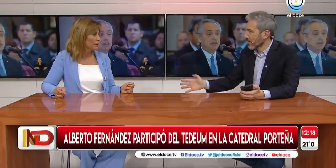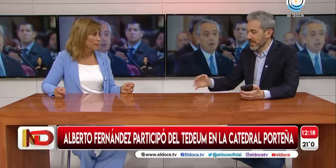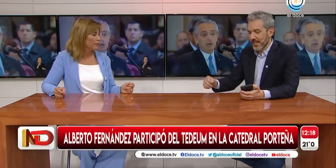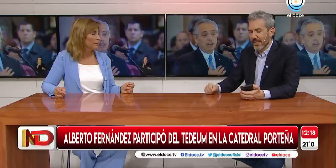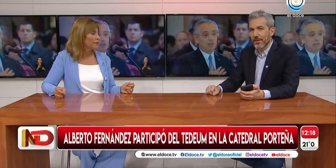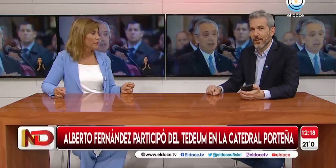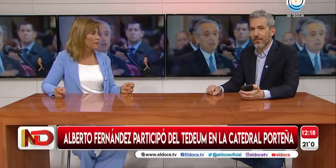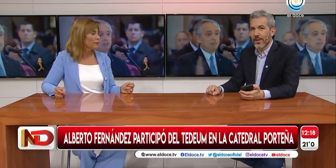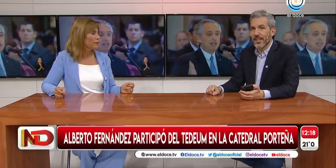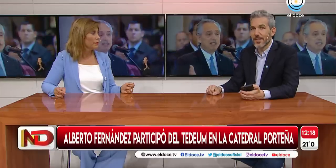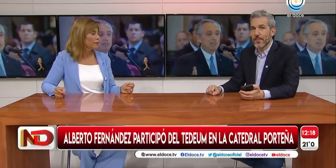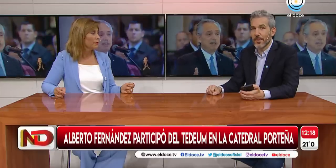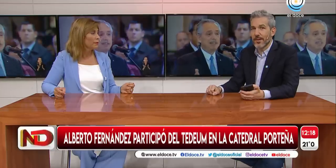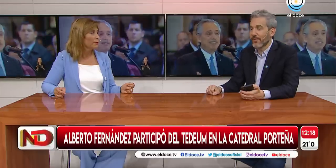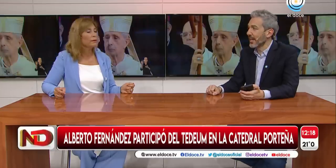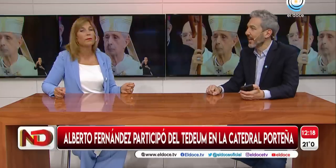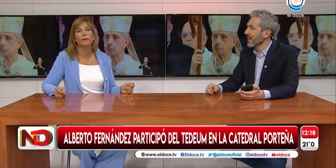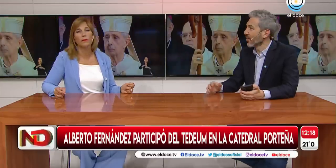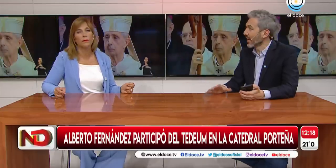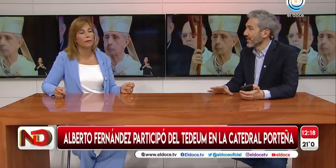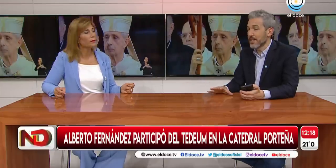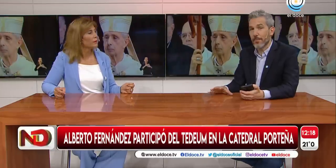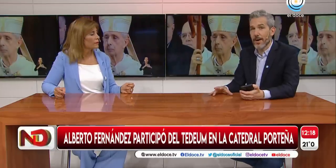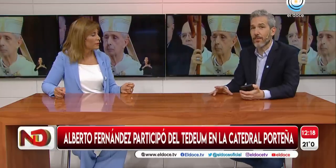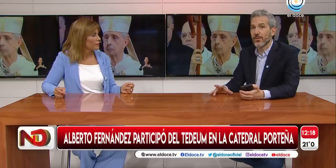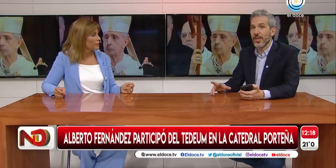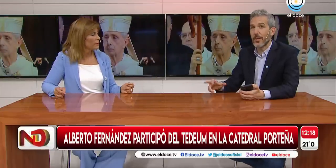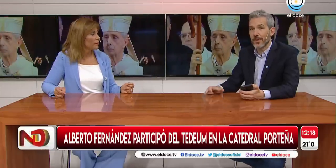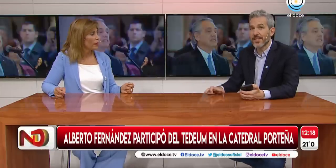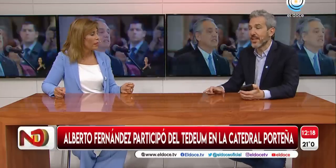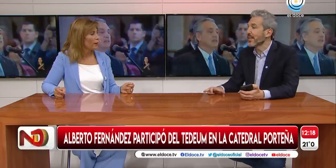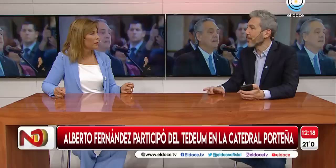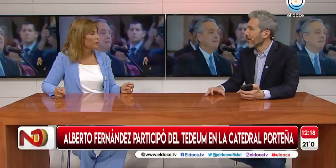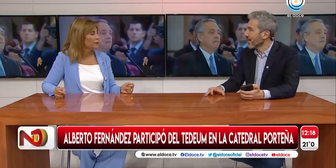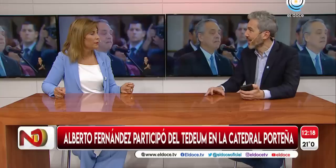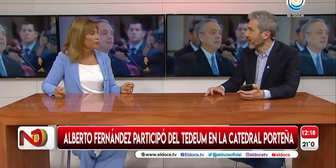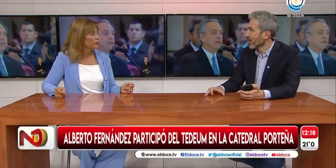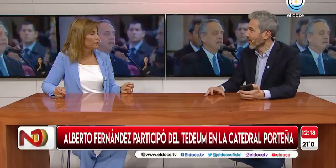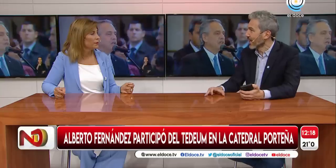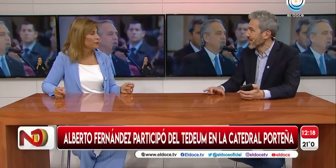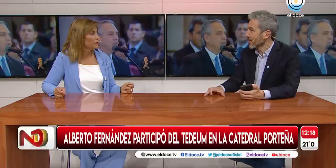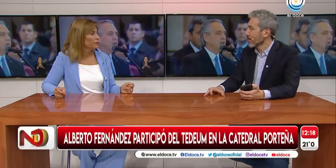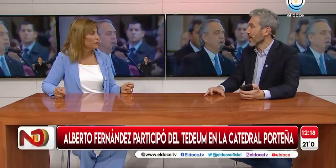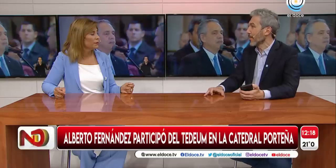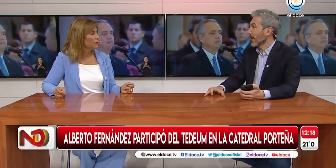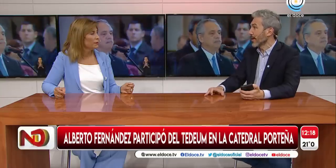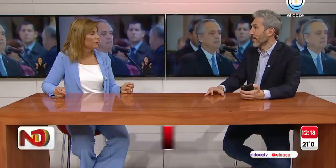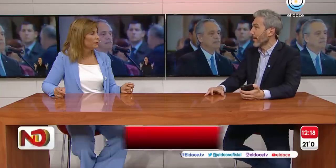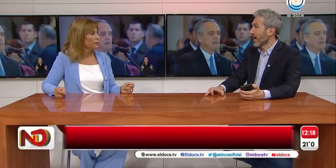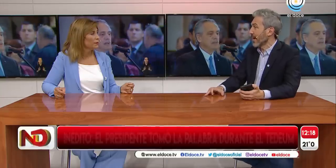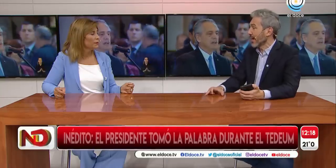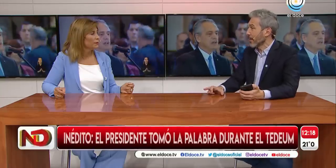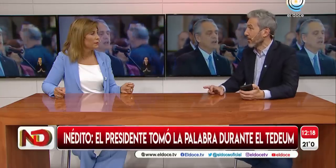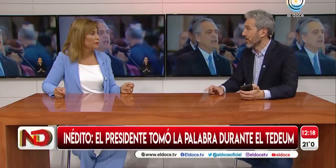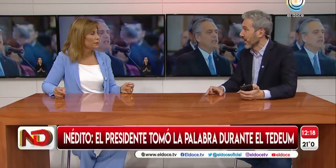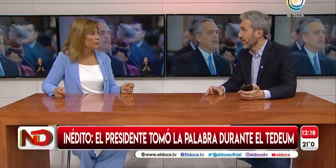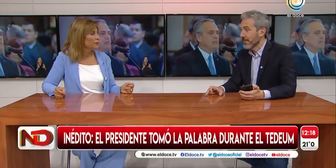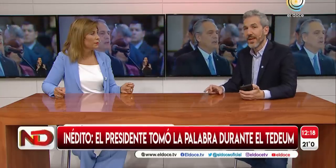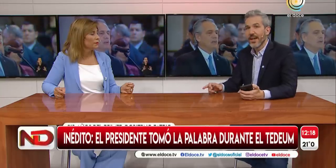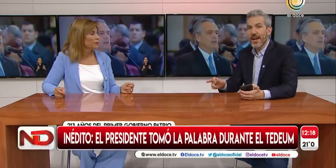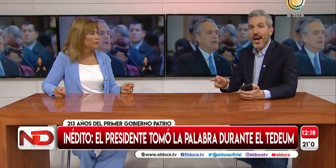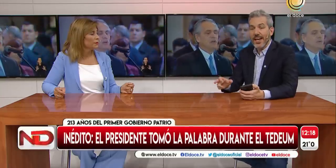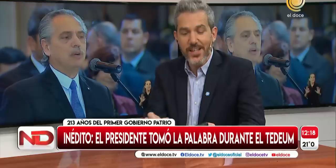con el presidente Alberto Fernández en primera fila y lo que anticipábamos, el presidente pidiendo hacer uso de la palabra para